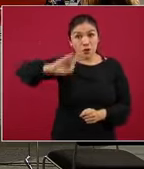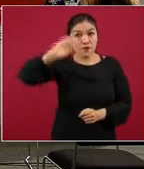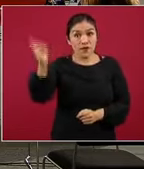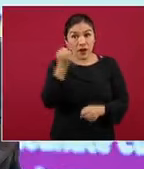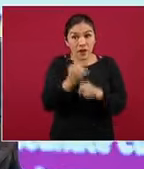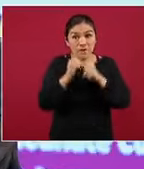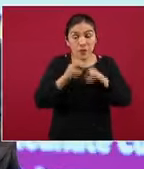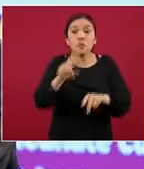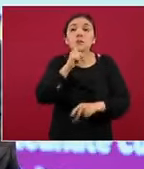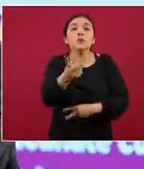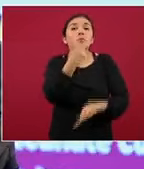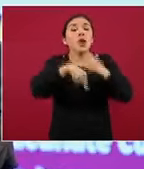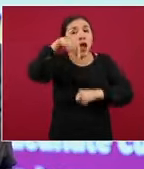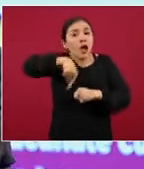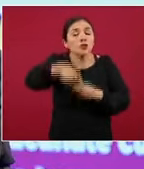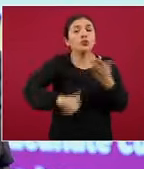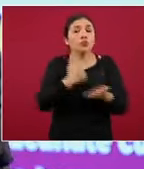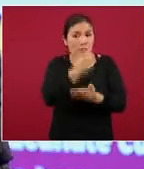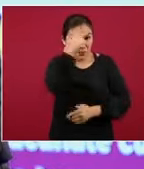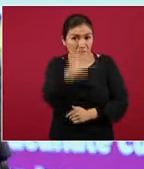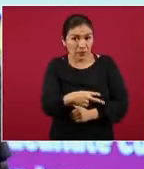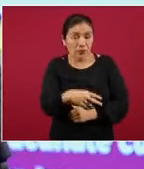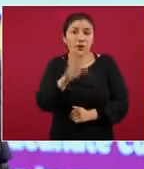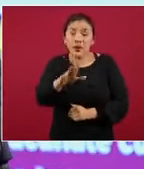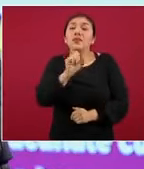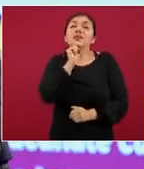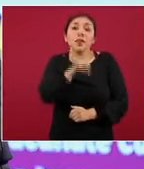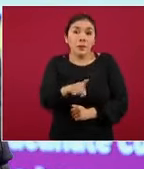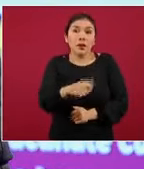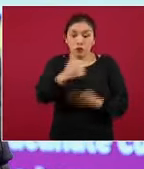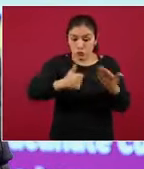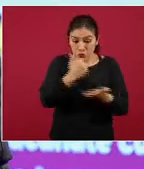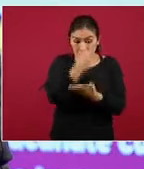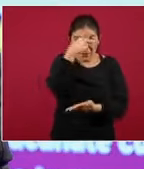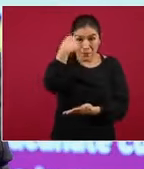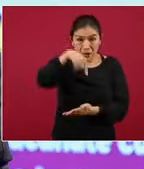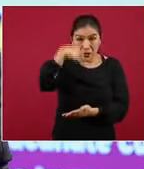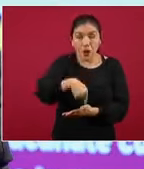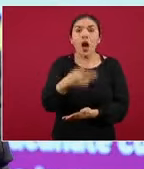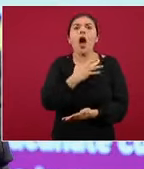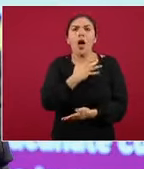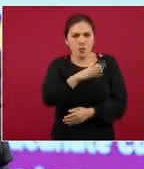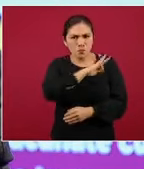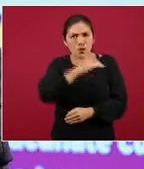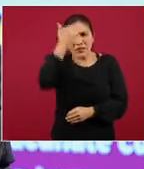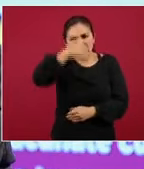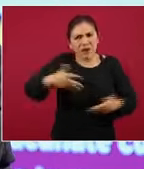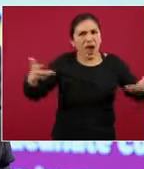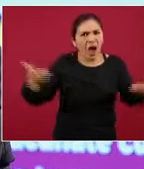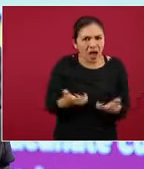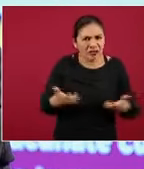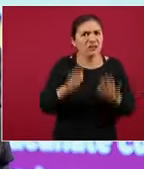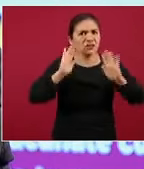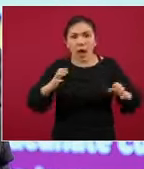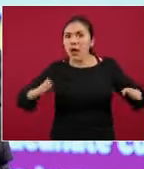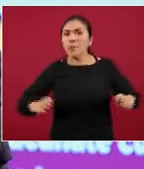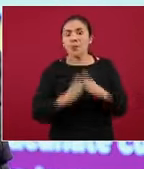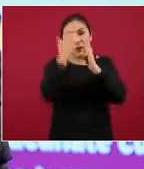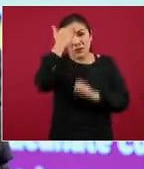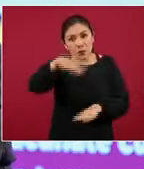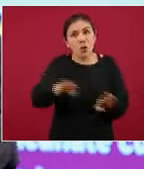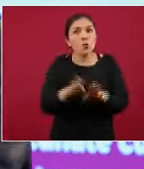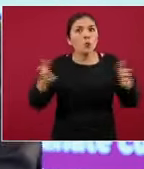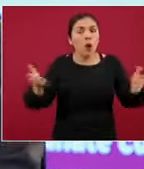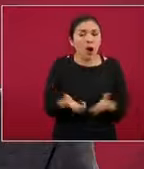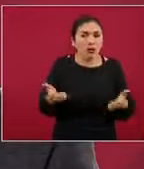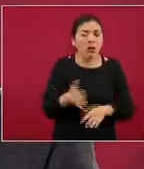federal procede de la Ciudad de México. Pero además, por supuesto que la Ciudad de México no solo podía reaccionar, reaccionó y reaccionó muy bien.